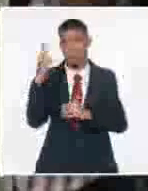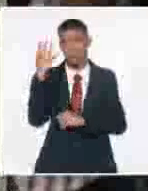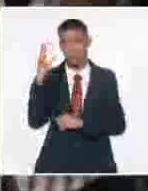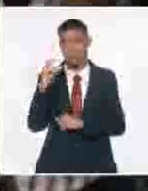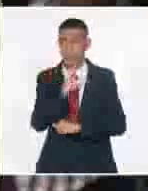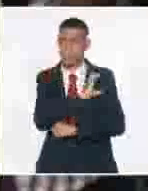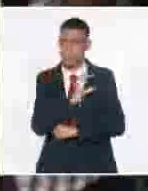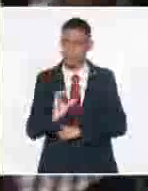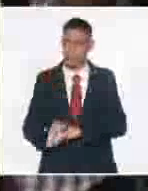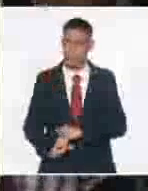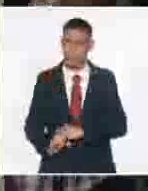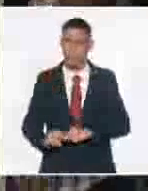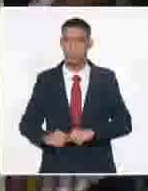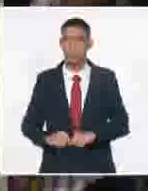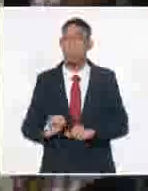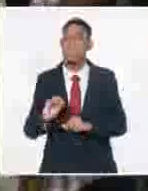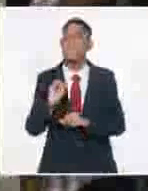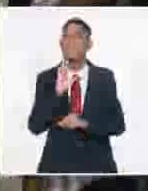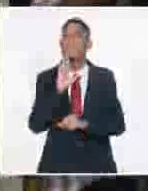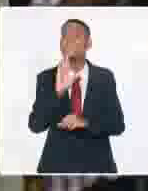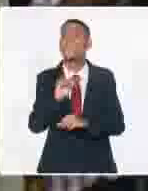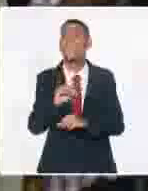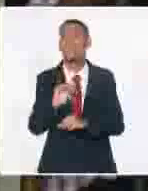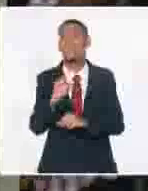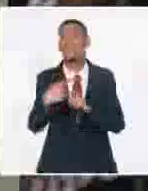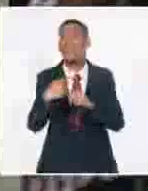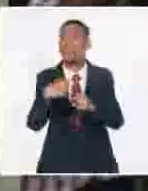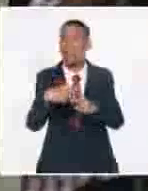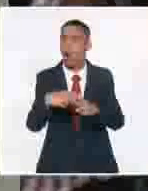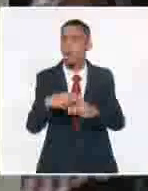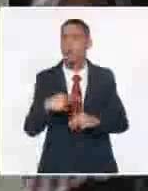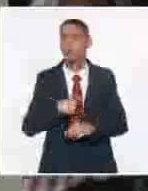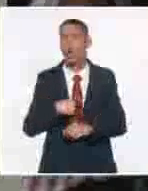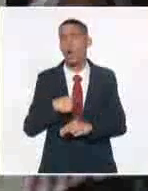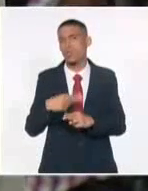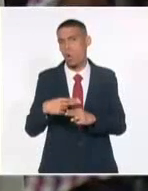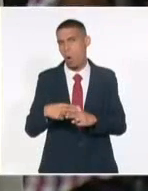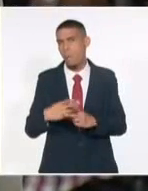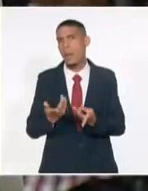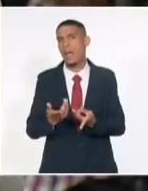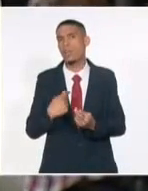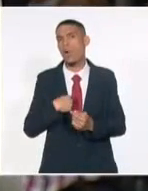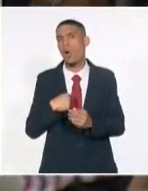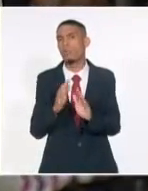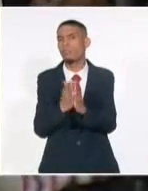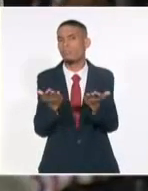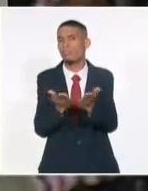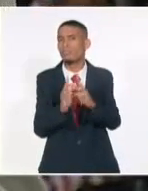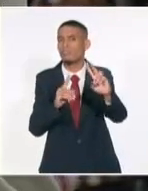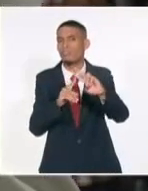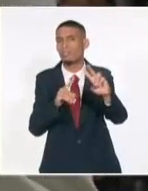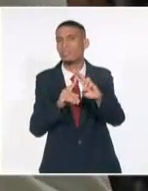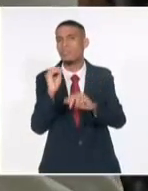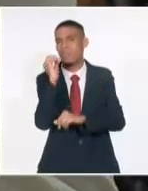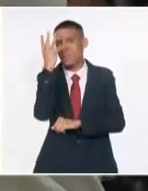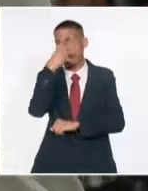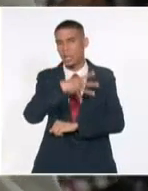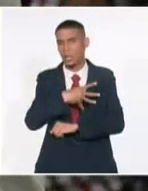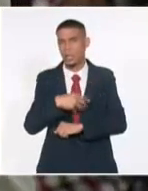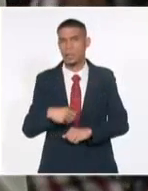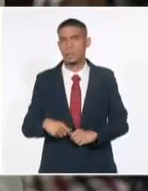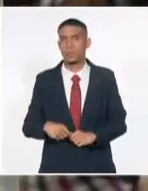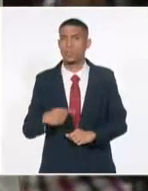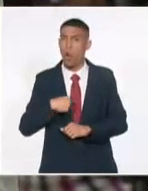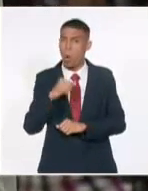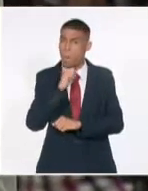Canciller. ¿Podría identificarse, por favor? Medio. Bassel Ismail Salem, de la revista palestina Al-Hadaf. Como